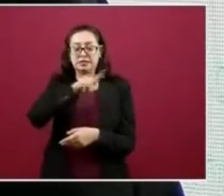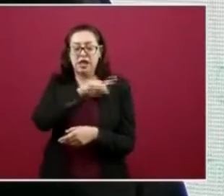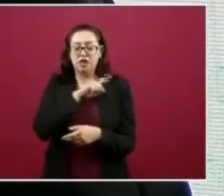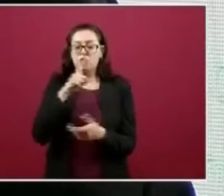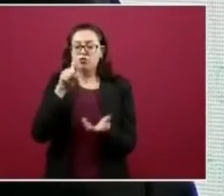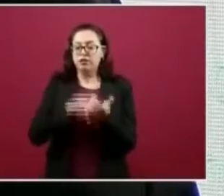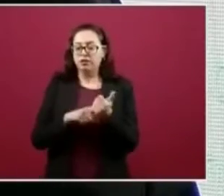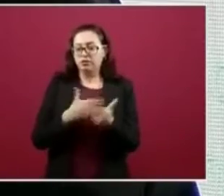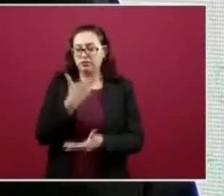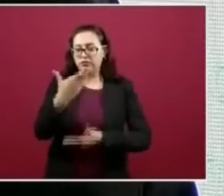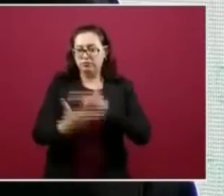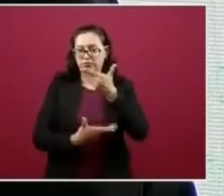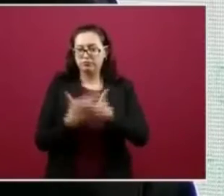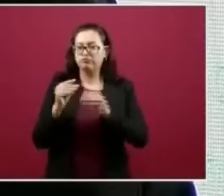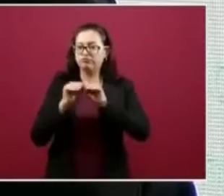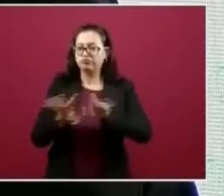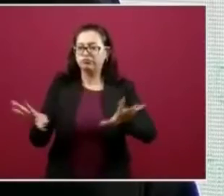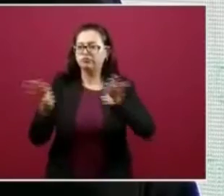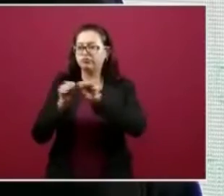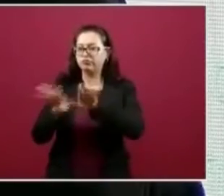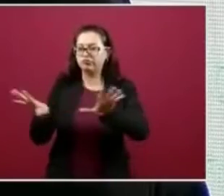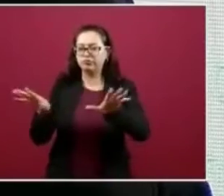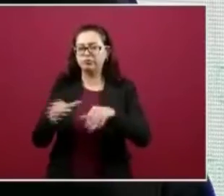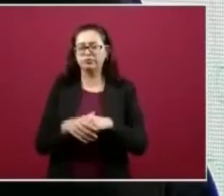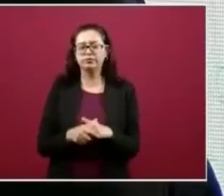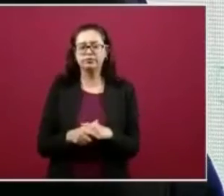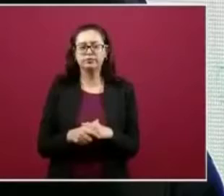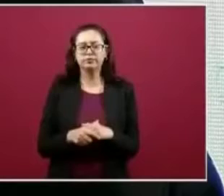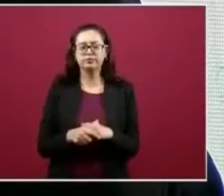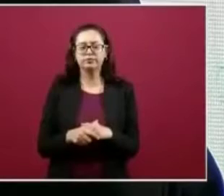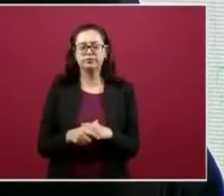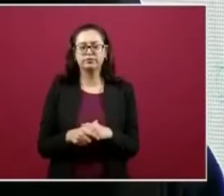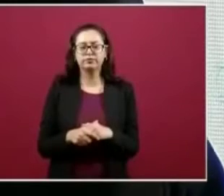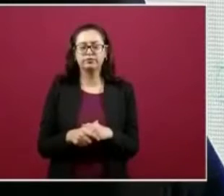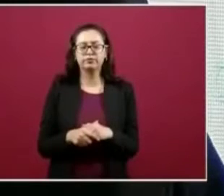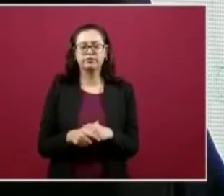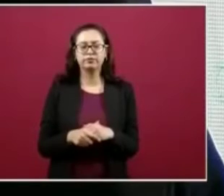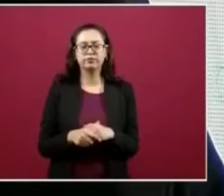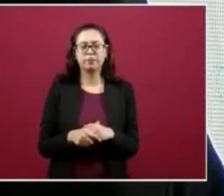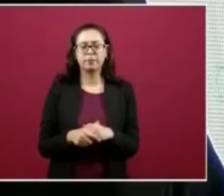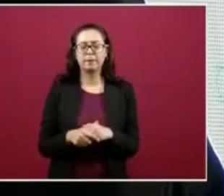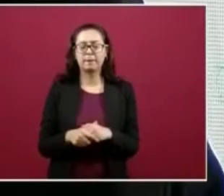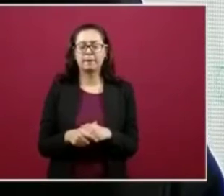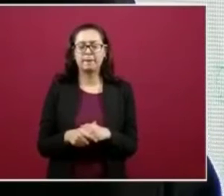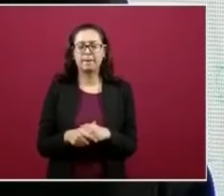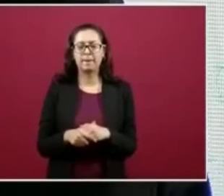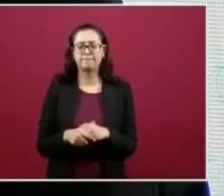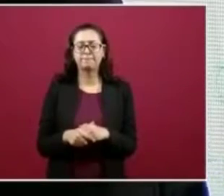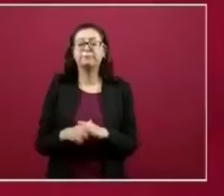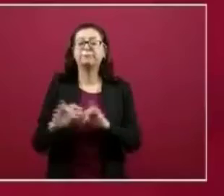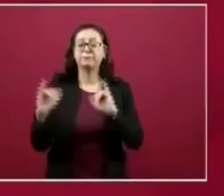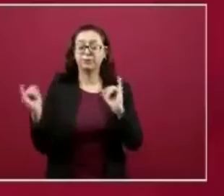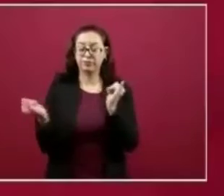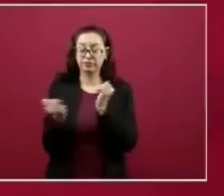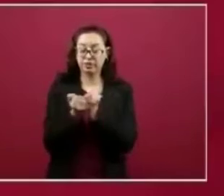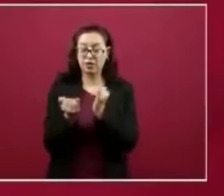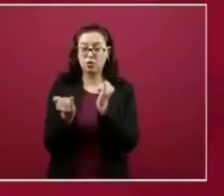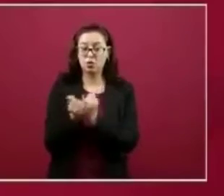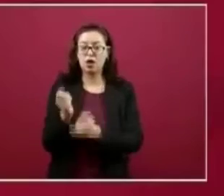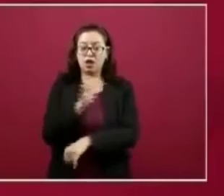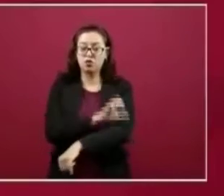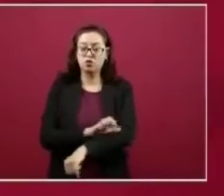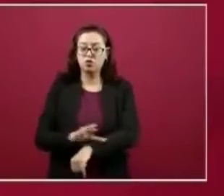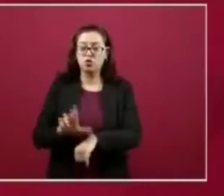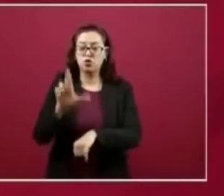los educativos en estos casos. Además de buscar establecer mecanismos de coordinación entre